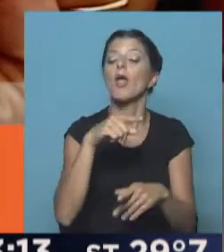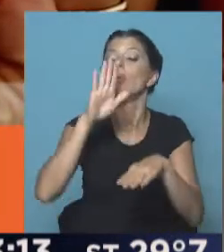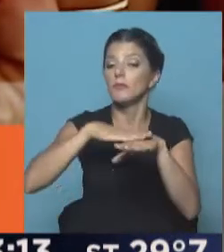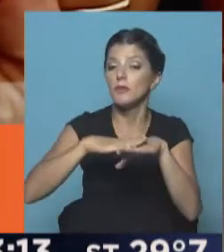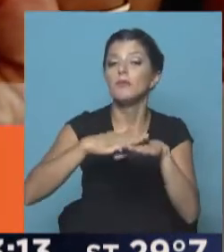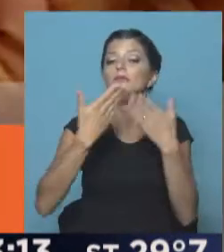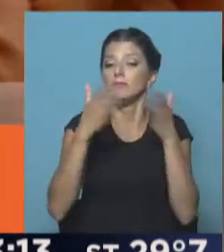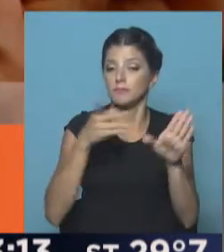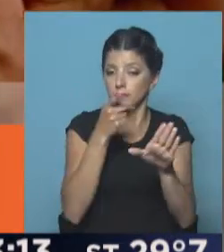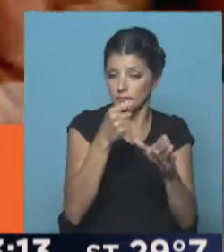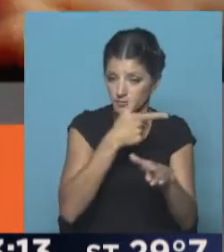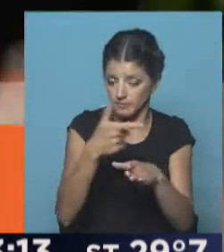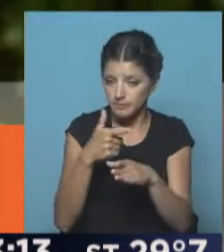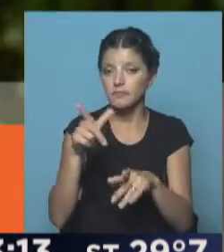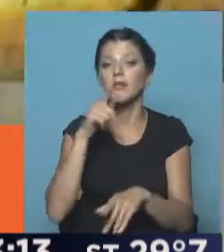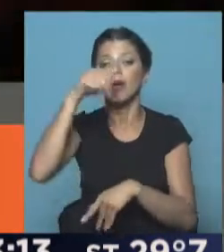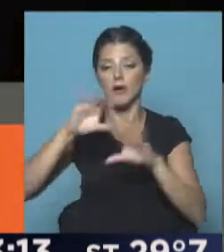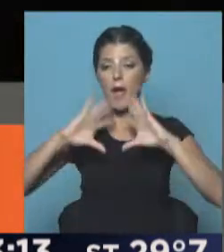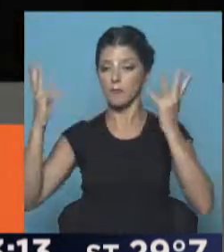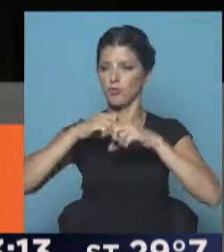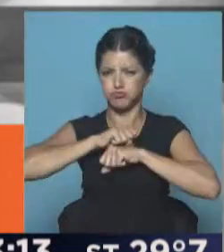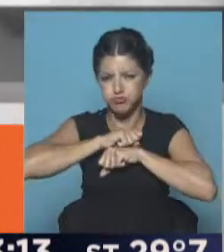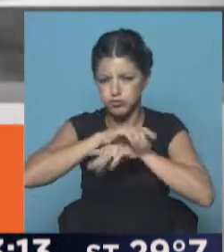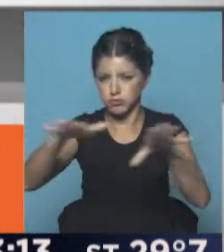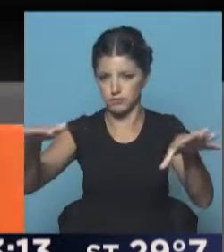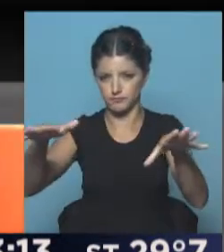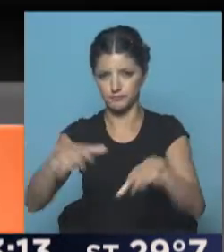las armas, parece haberse vuelto global.